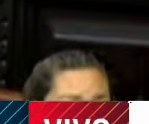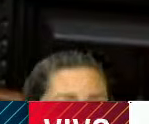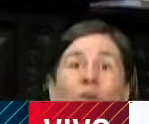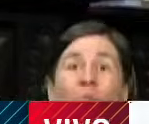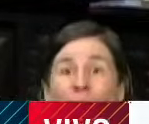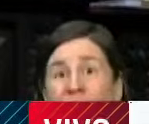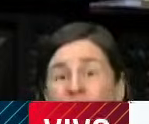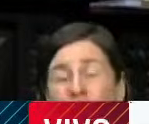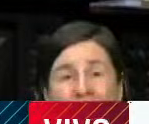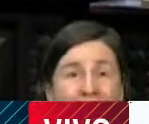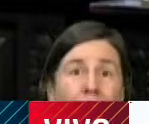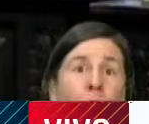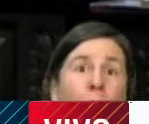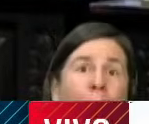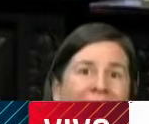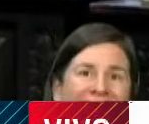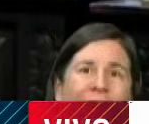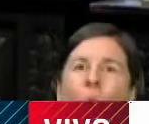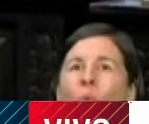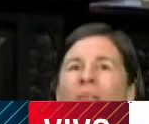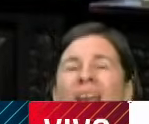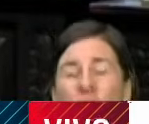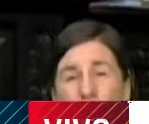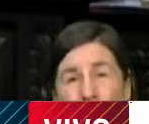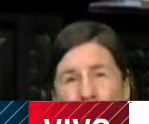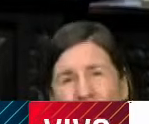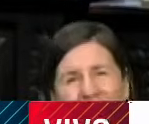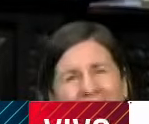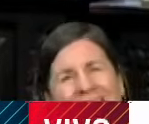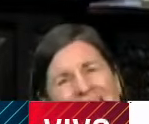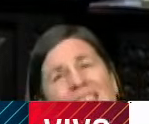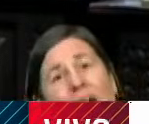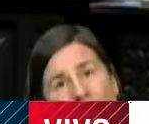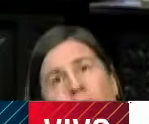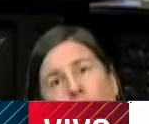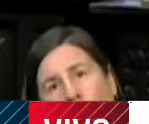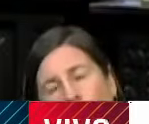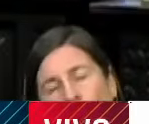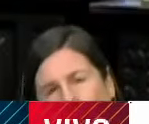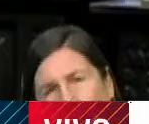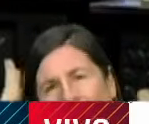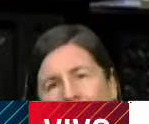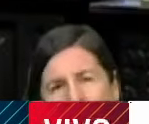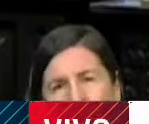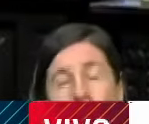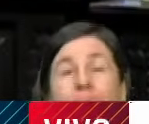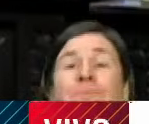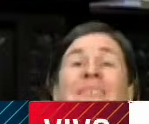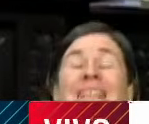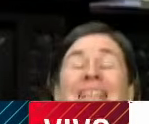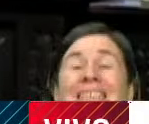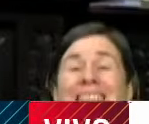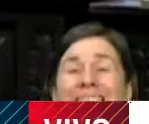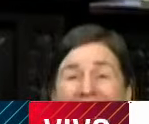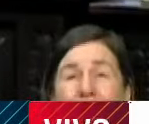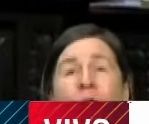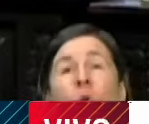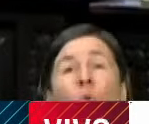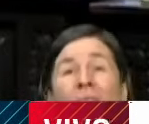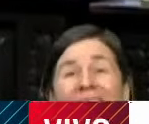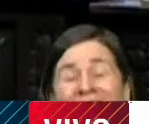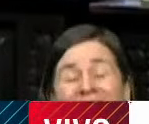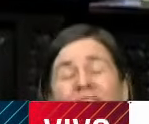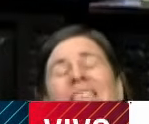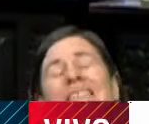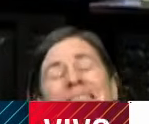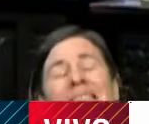voto del presidente. No, claro, sí, exacto, Entonces, sí. El Vale presidente de la Cámara Martín vota Menem. si hay empate. Exacto. Si no vota. Sí. Exacto.